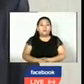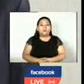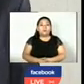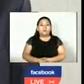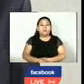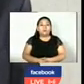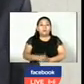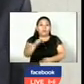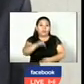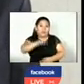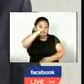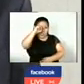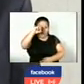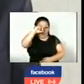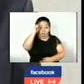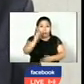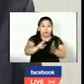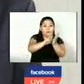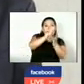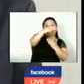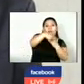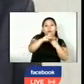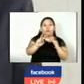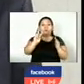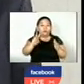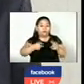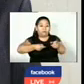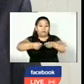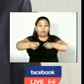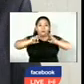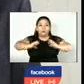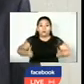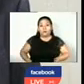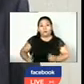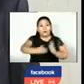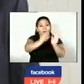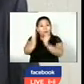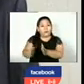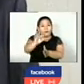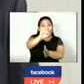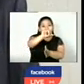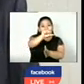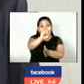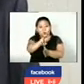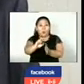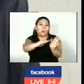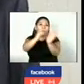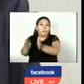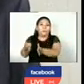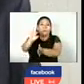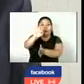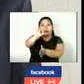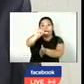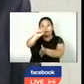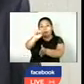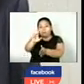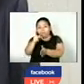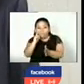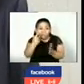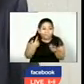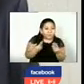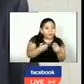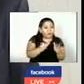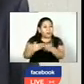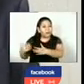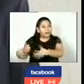En camino, los dos planes de control territorial, en su fase 2 y en su fase 3, esto está muy amarrado a la dinámica que va a tener la